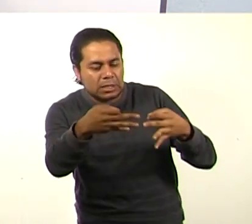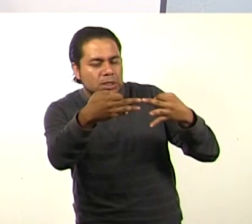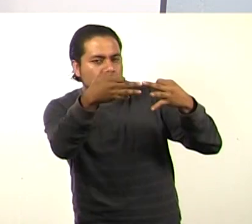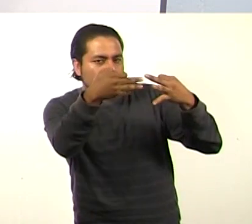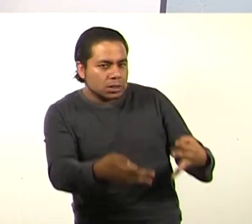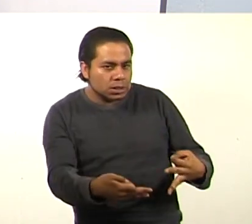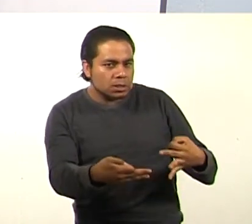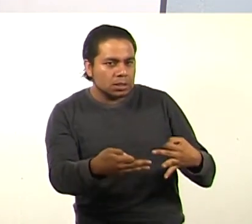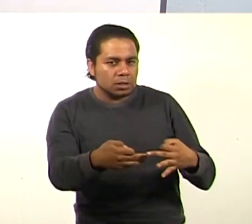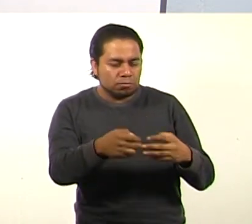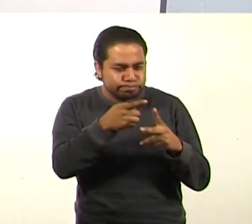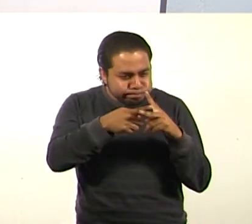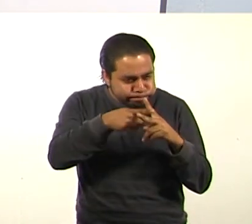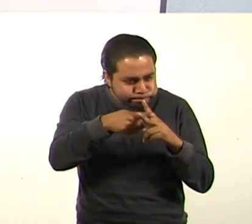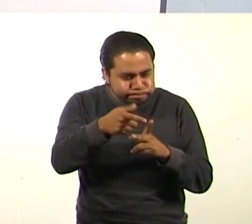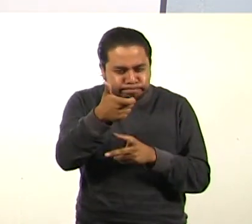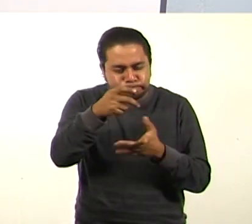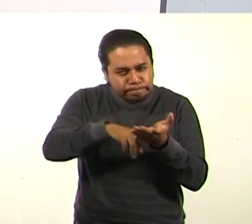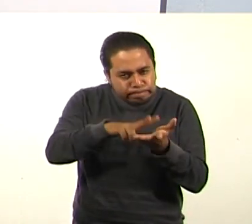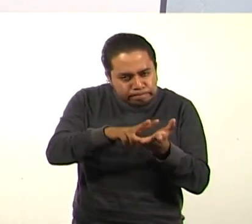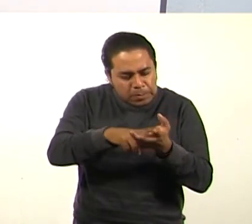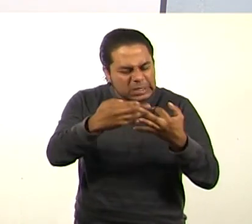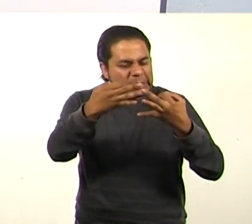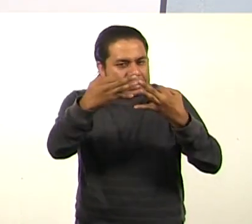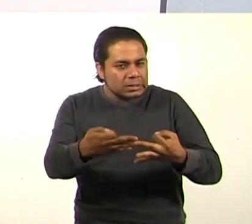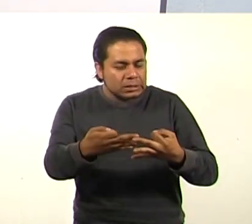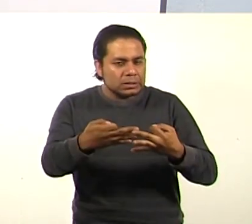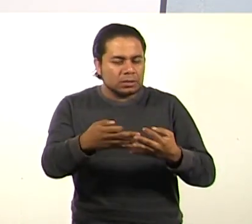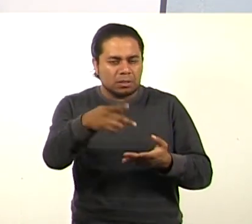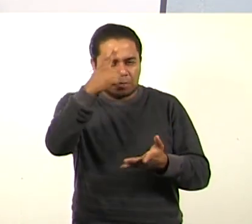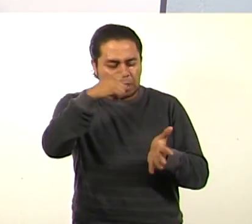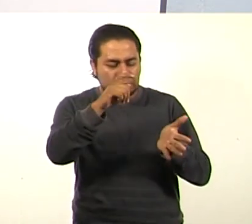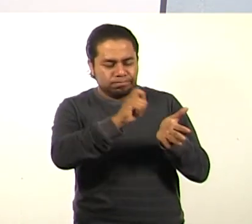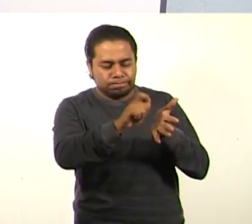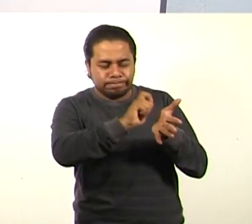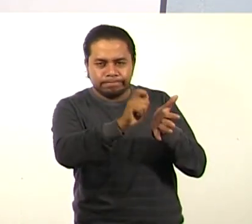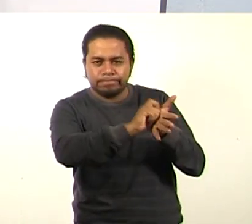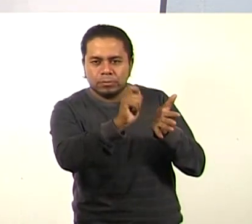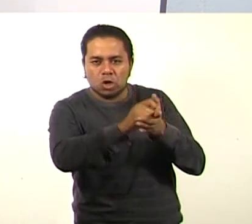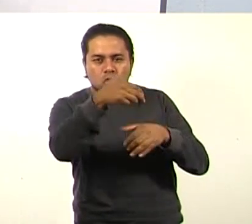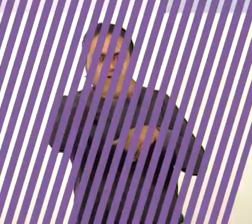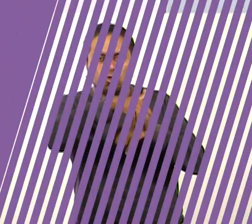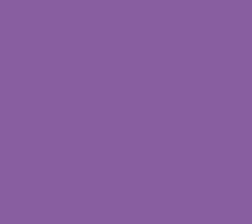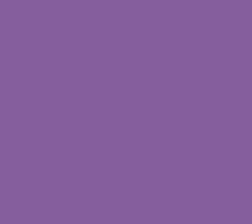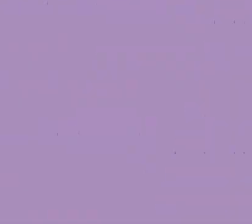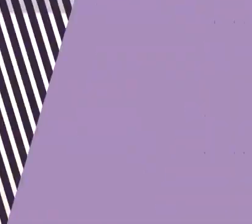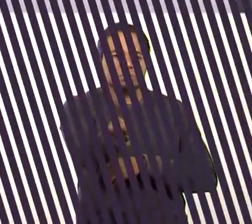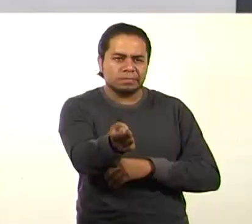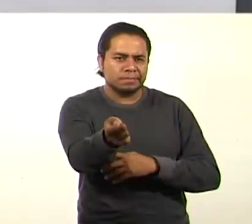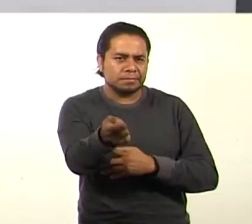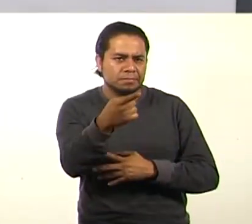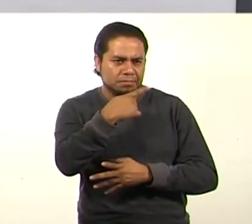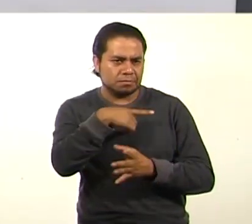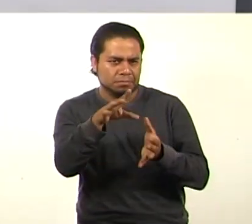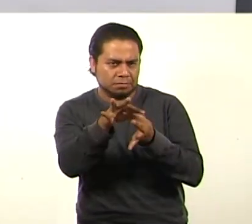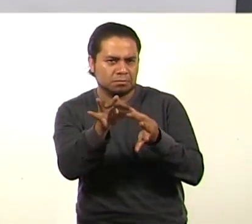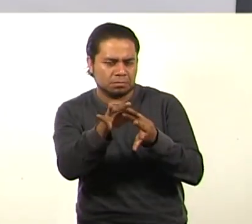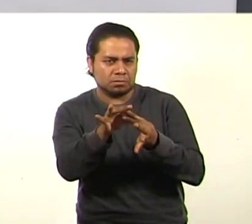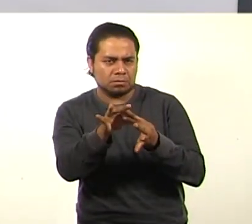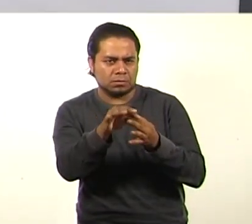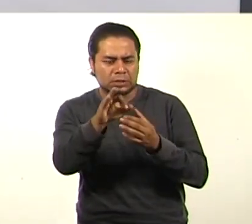mediciones, los cálculos de costos, para representar cantidades de manera más exacta. La